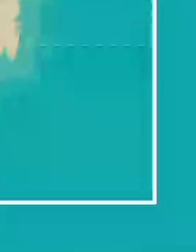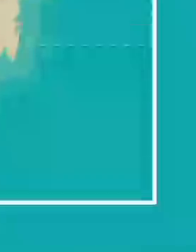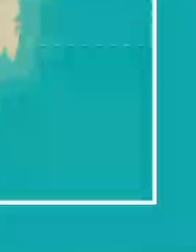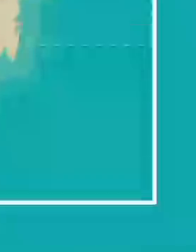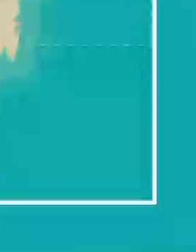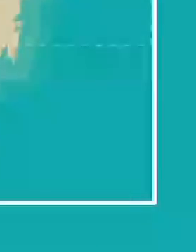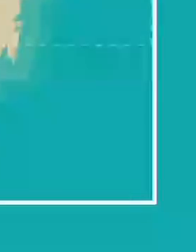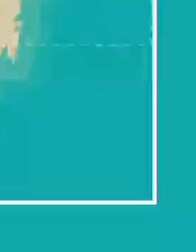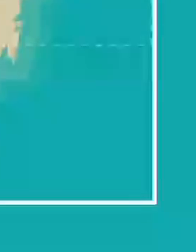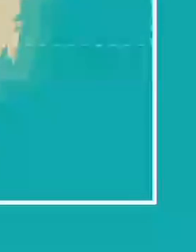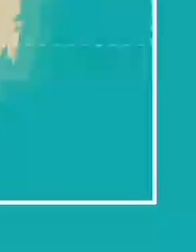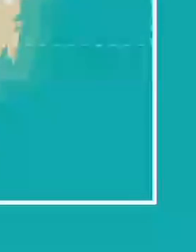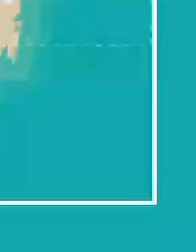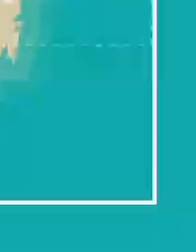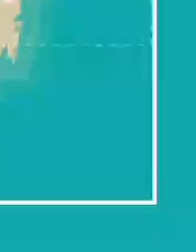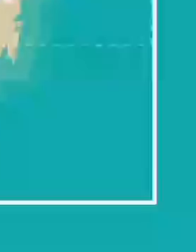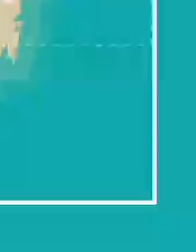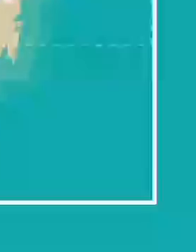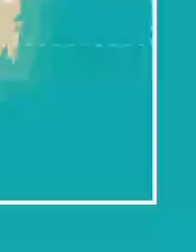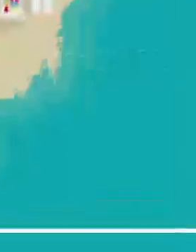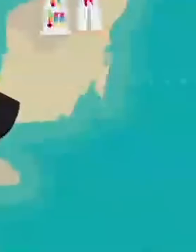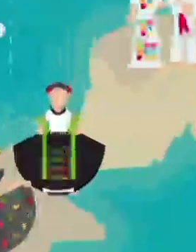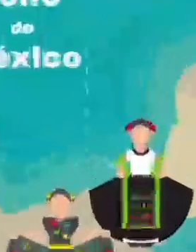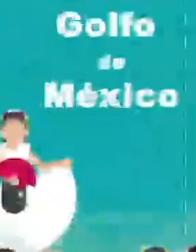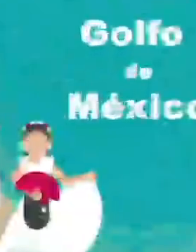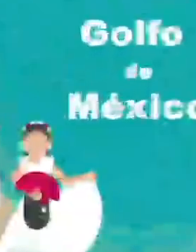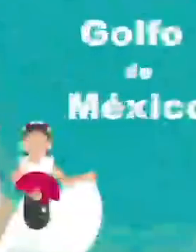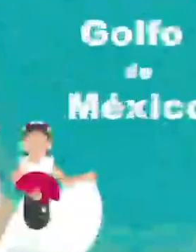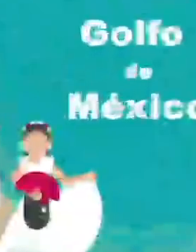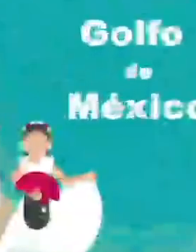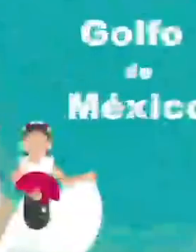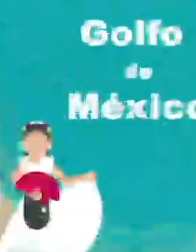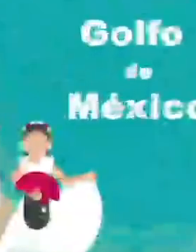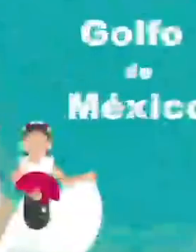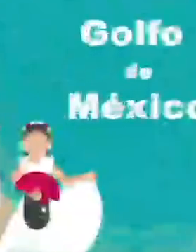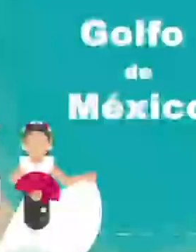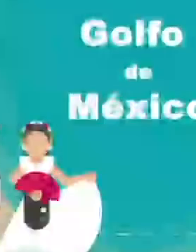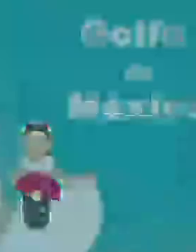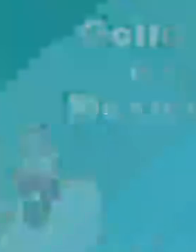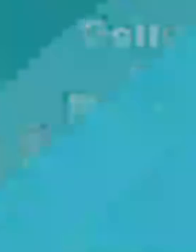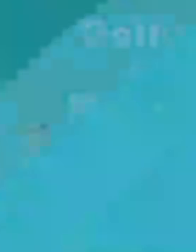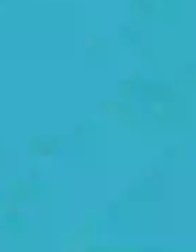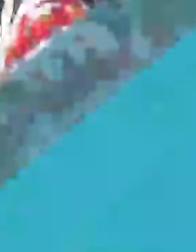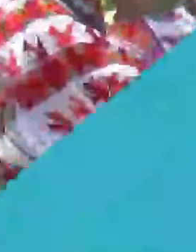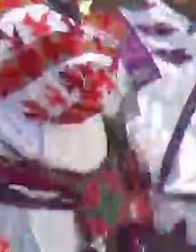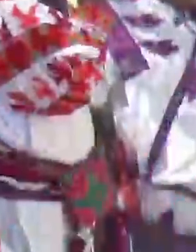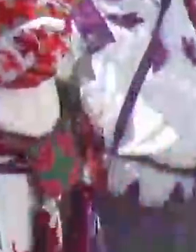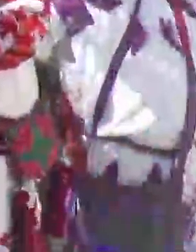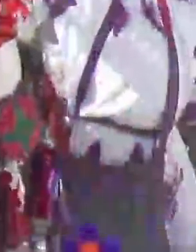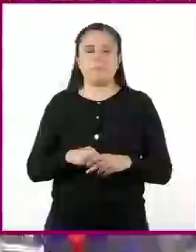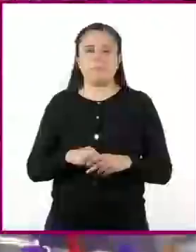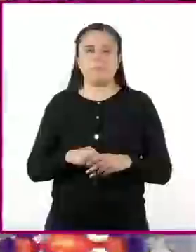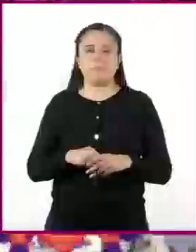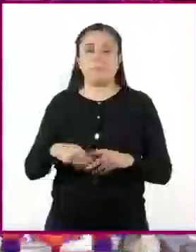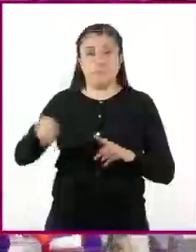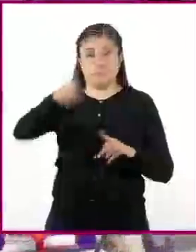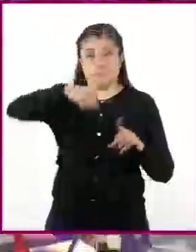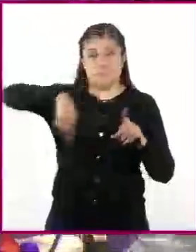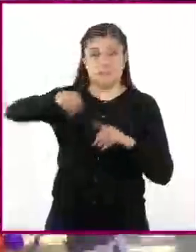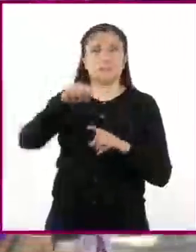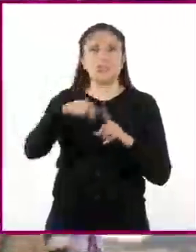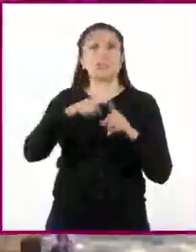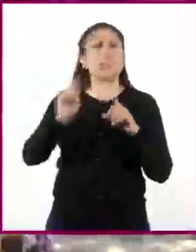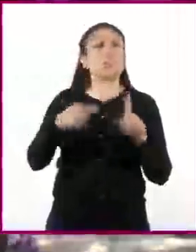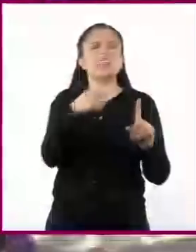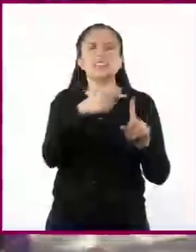bonito es volar a las 2 de la mañana! Ellos son los